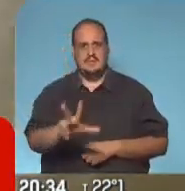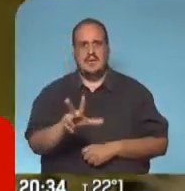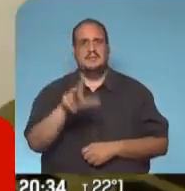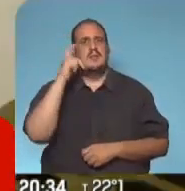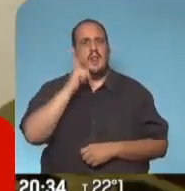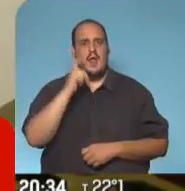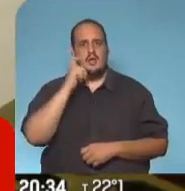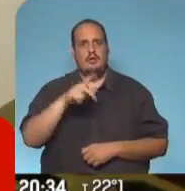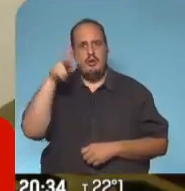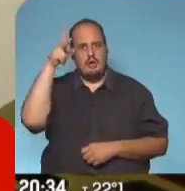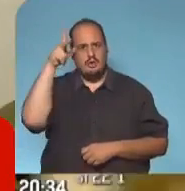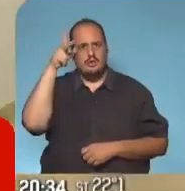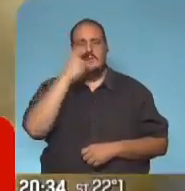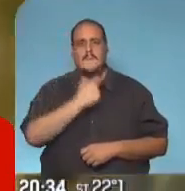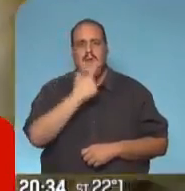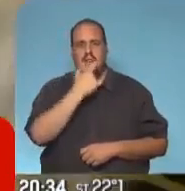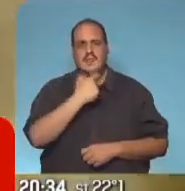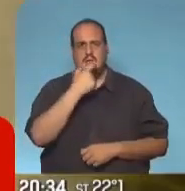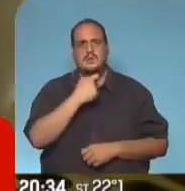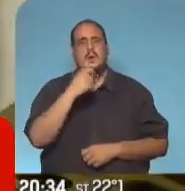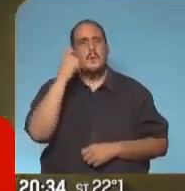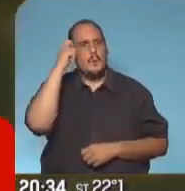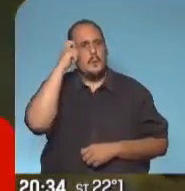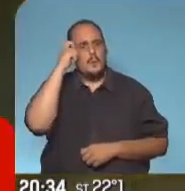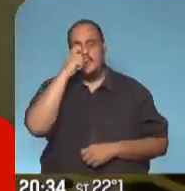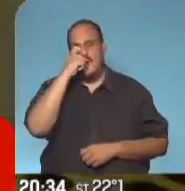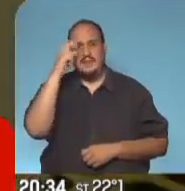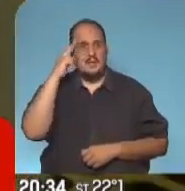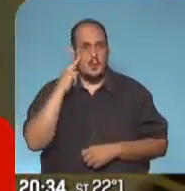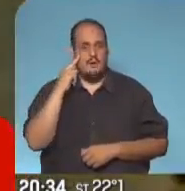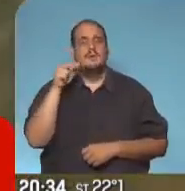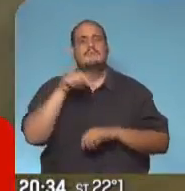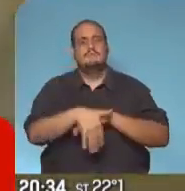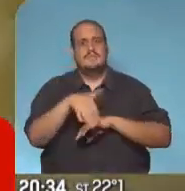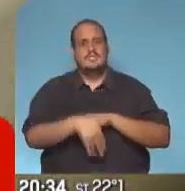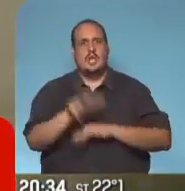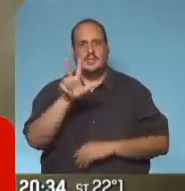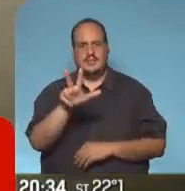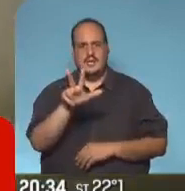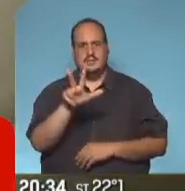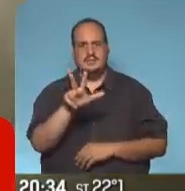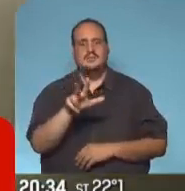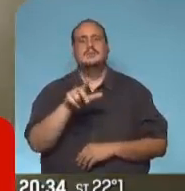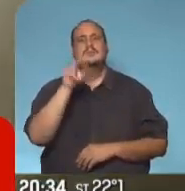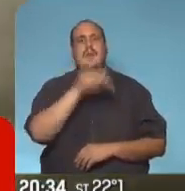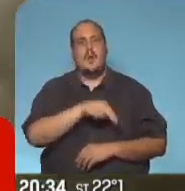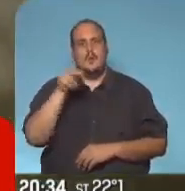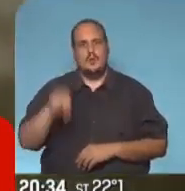La Rioja 8, Mendoza 29 casos, Misiones 3 casos,